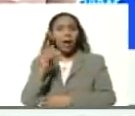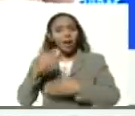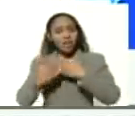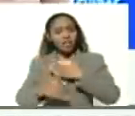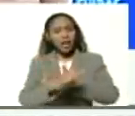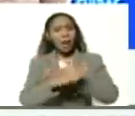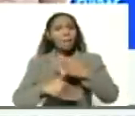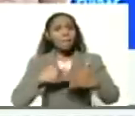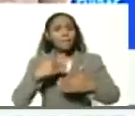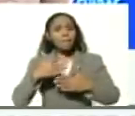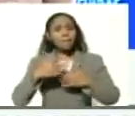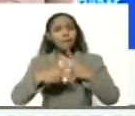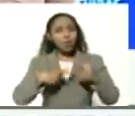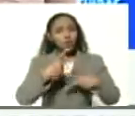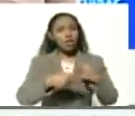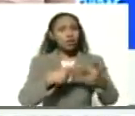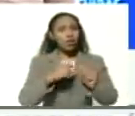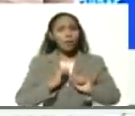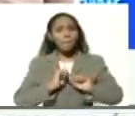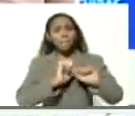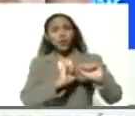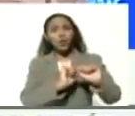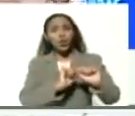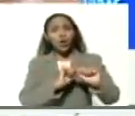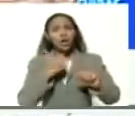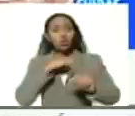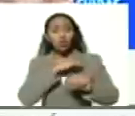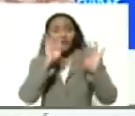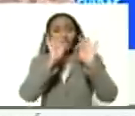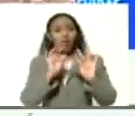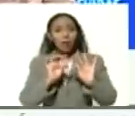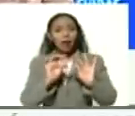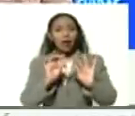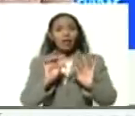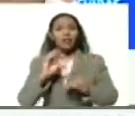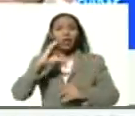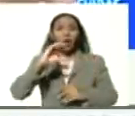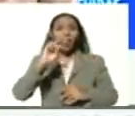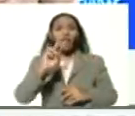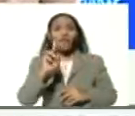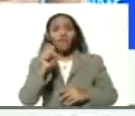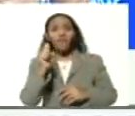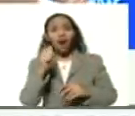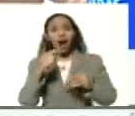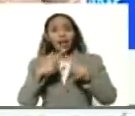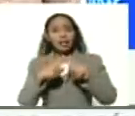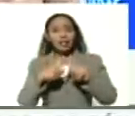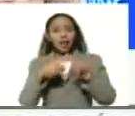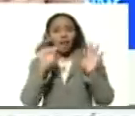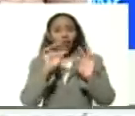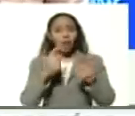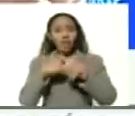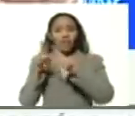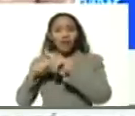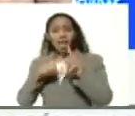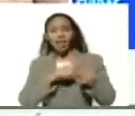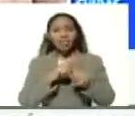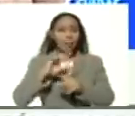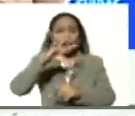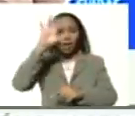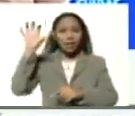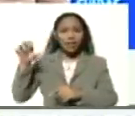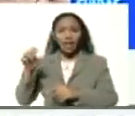el proceso de inmunización, y estamos por todas las vías, mecanismo COVAX, por las vías bilaterales con distintos países,